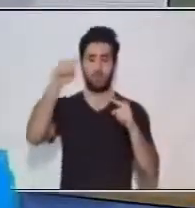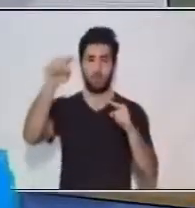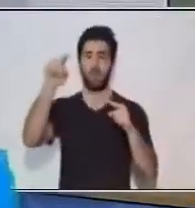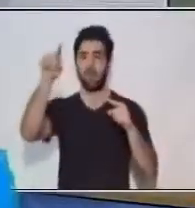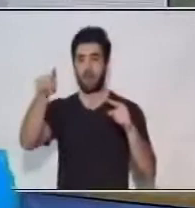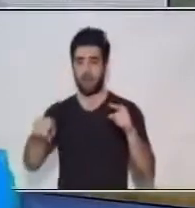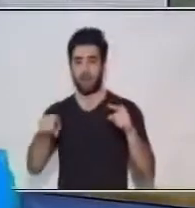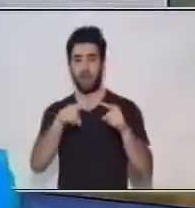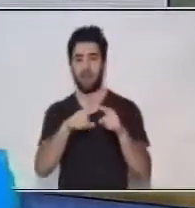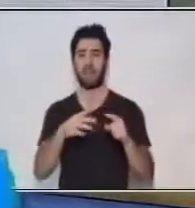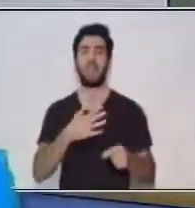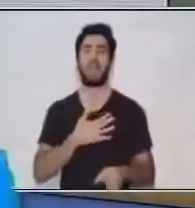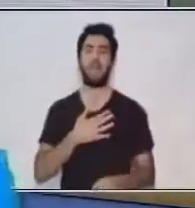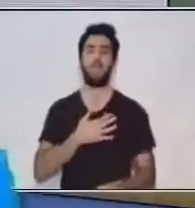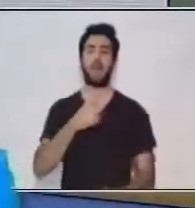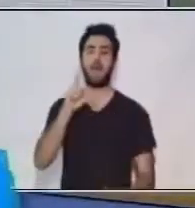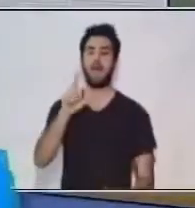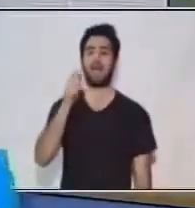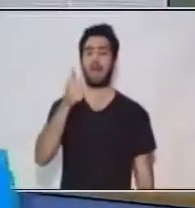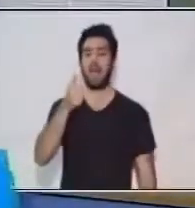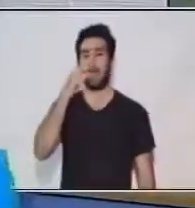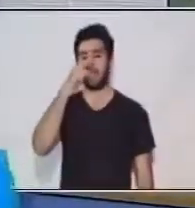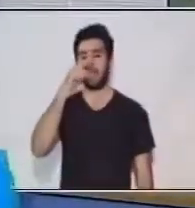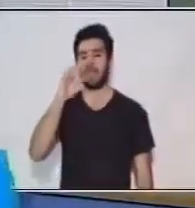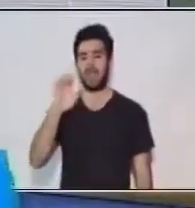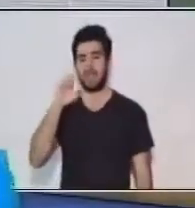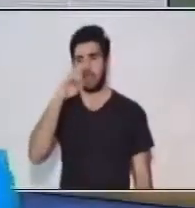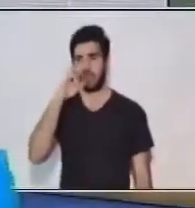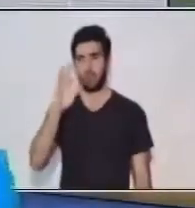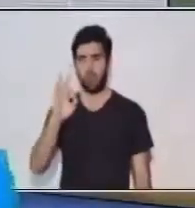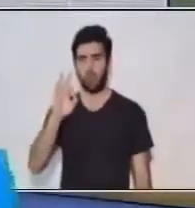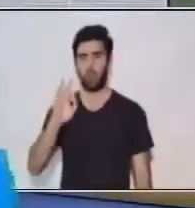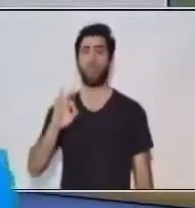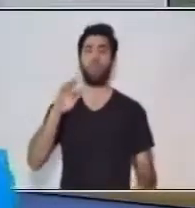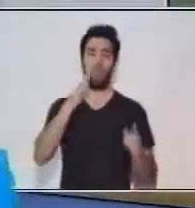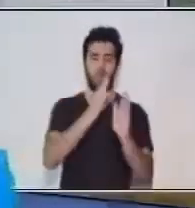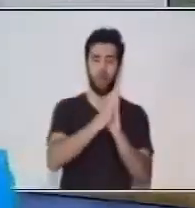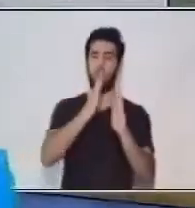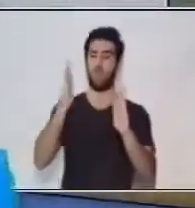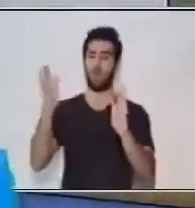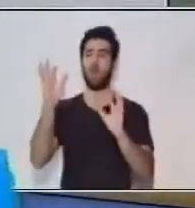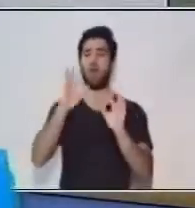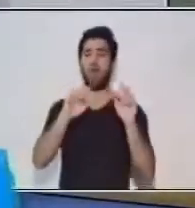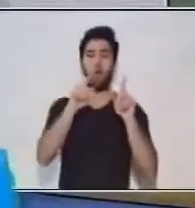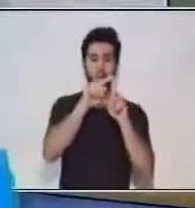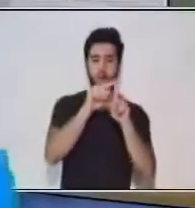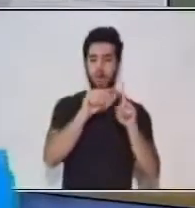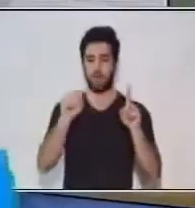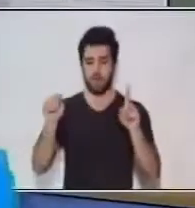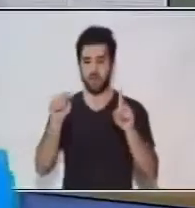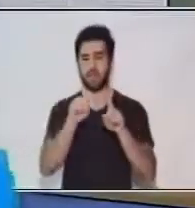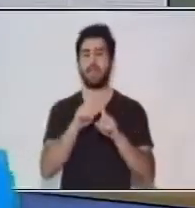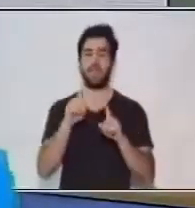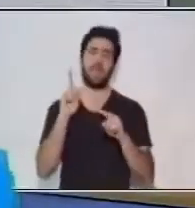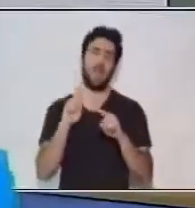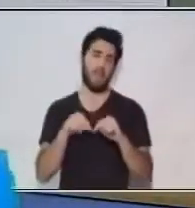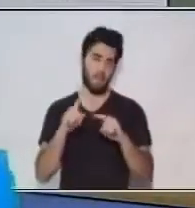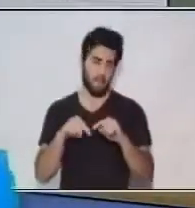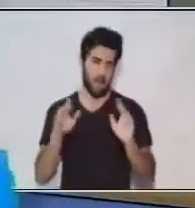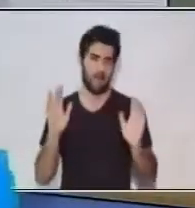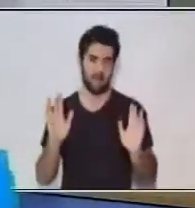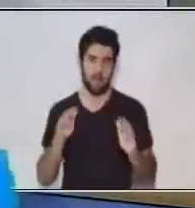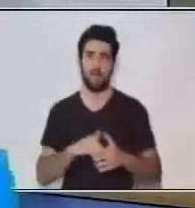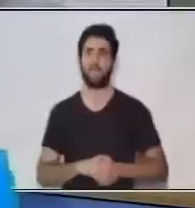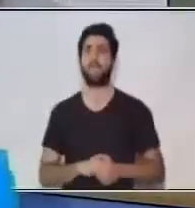lados de acá se va a llamar cateto opuesto o cateto adyacente, según la información que a mí me estén dando. Entonces,